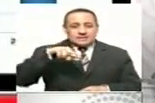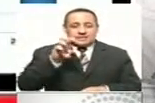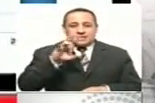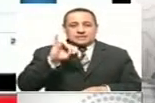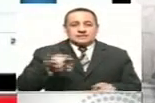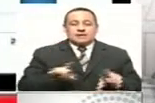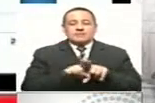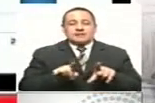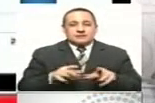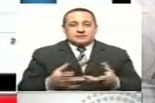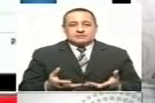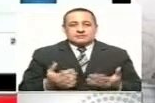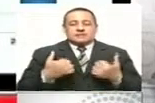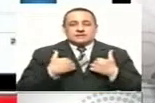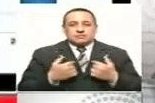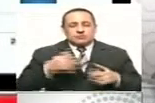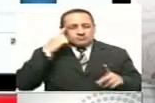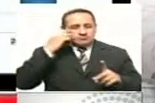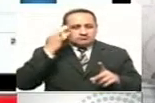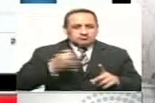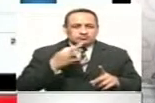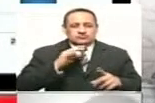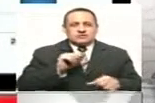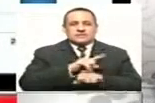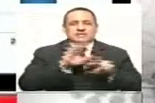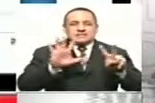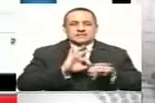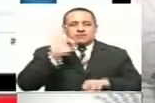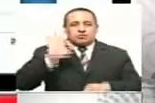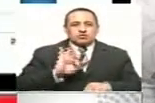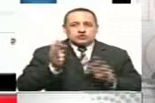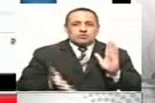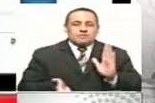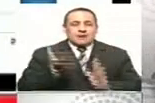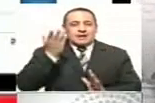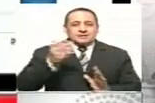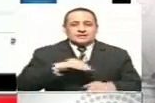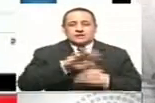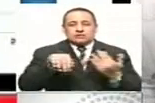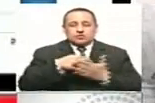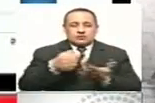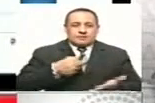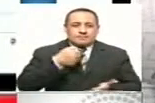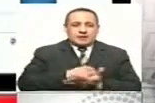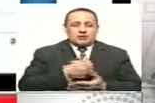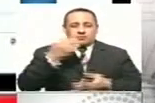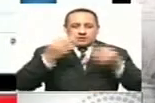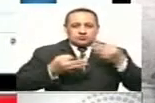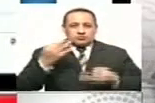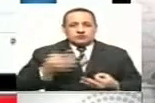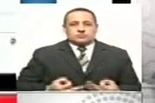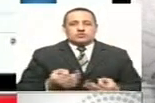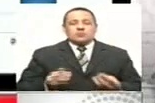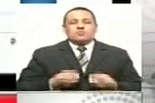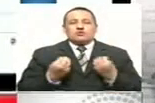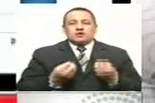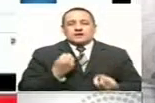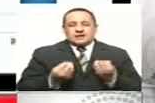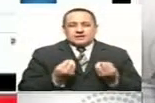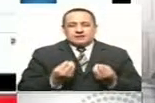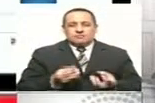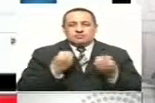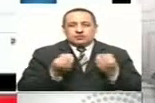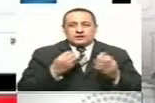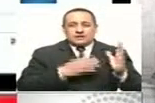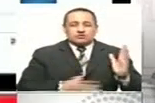hemos considerado 17% más de incremento de su presupuesto. ¿Por qué? Porque a